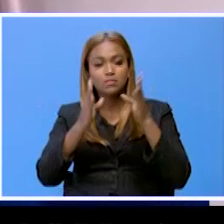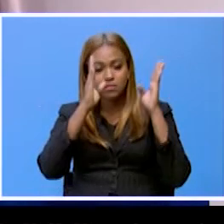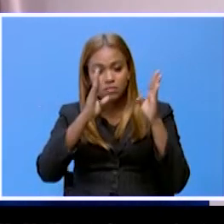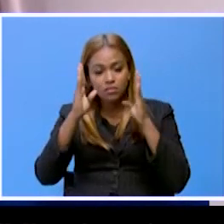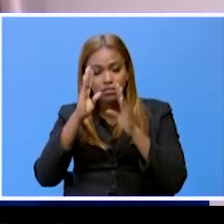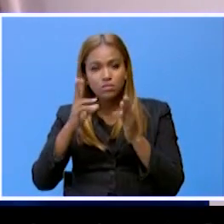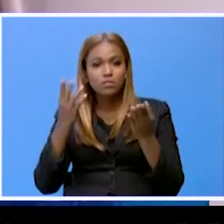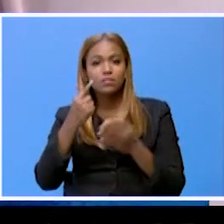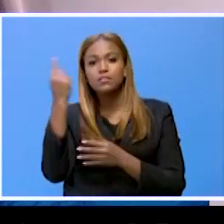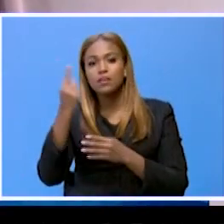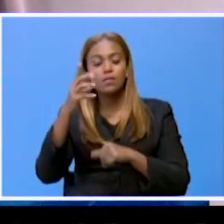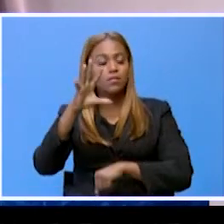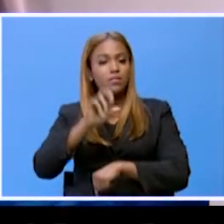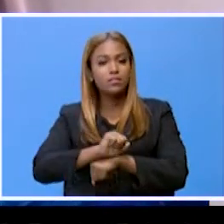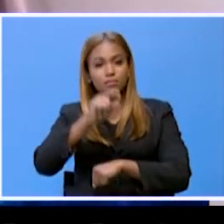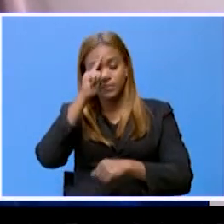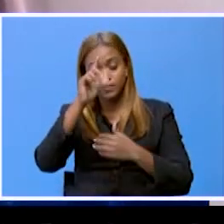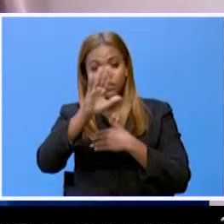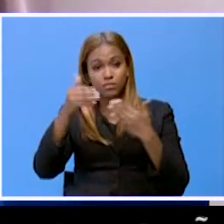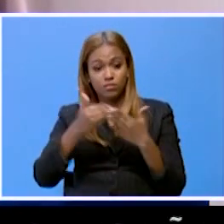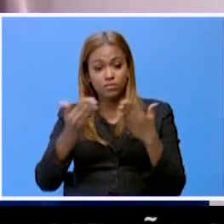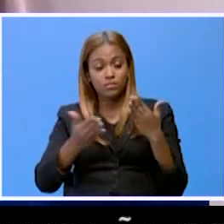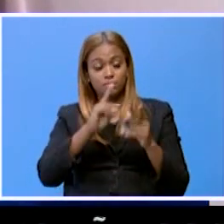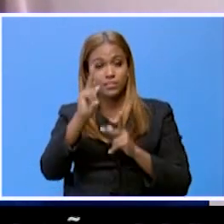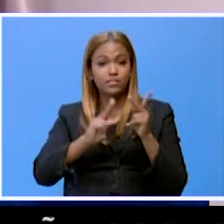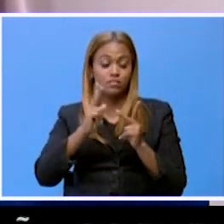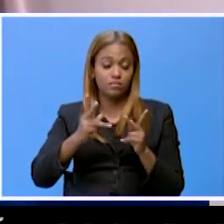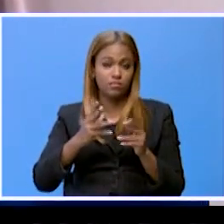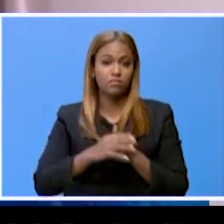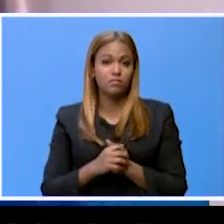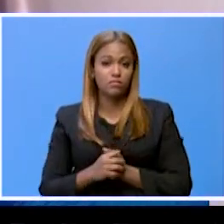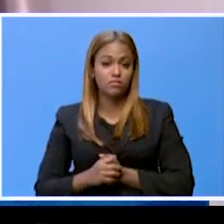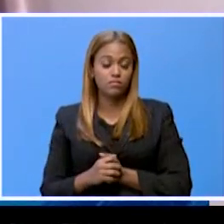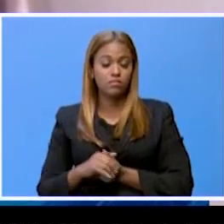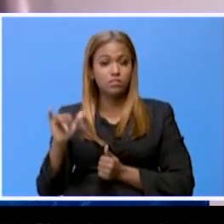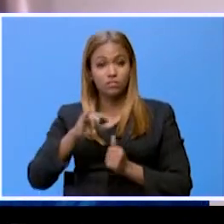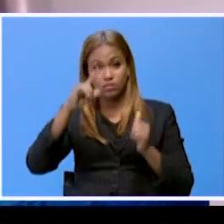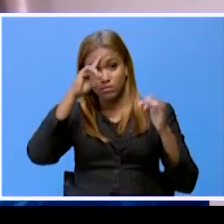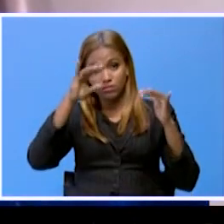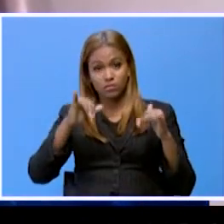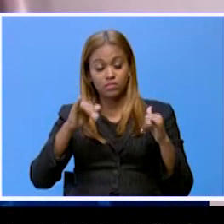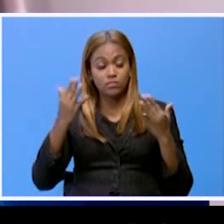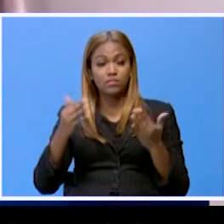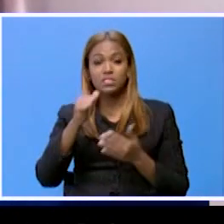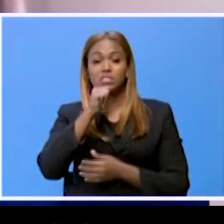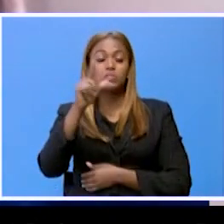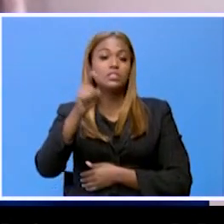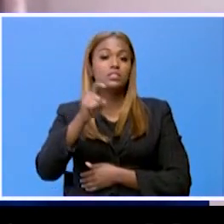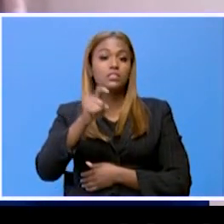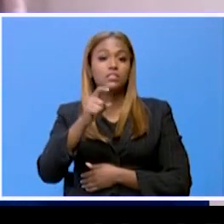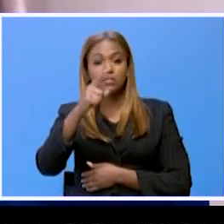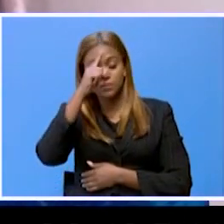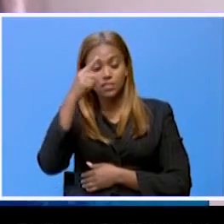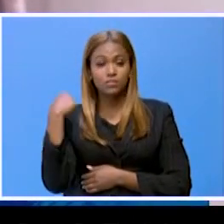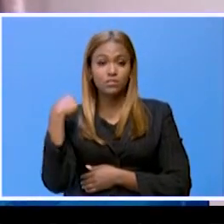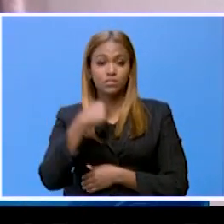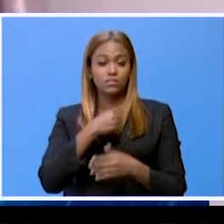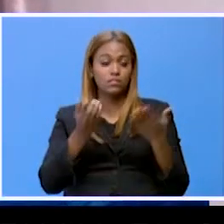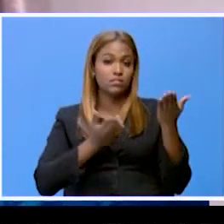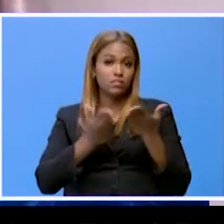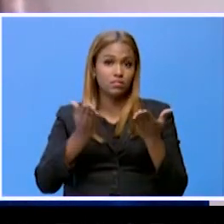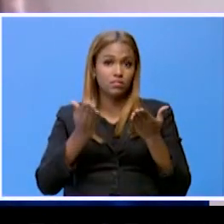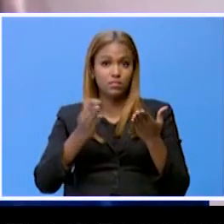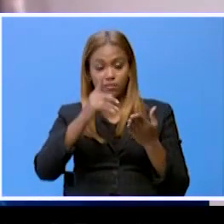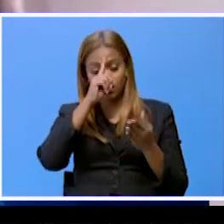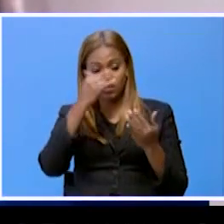como siempre, de todos y todas. Y ojalá no necesiten de nuestro servicio